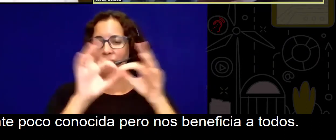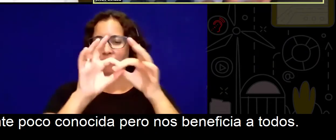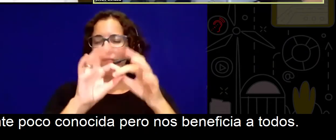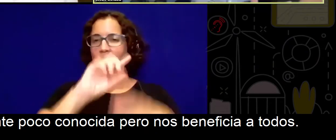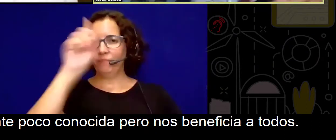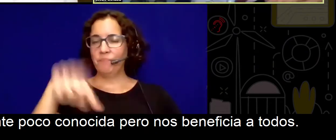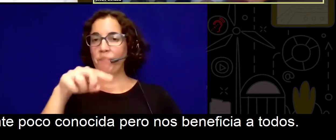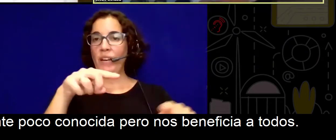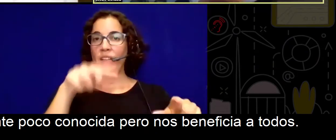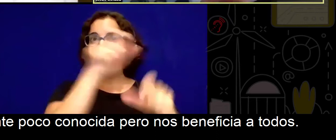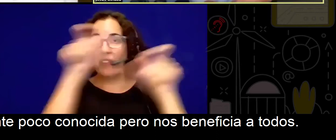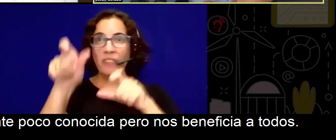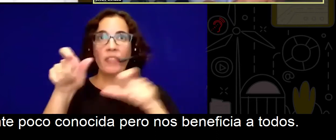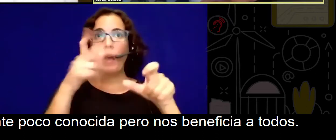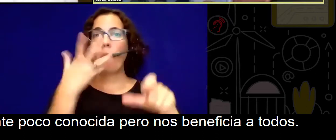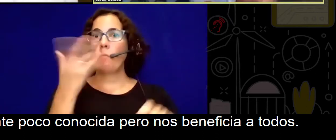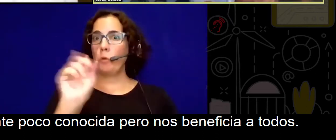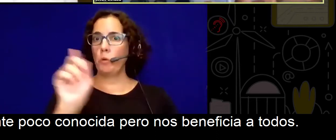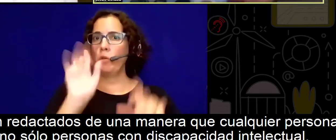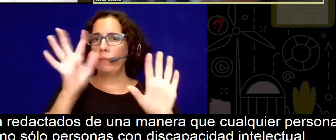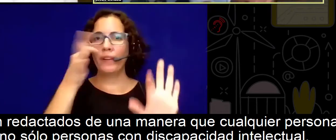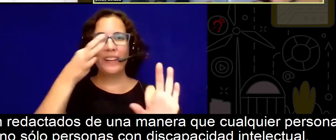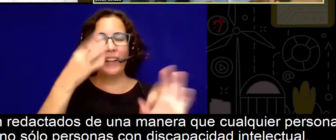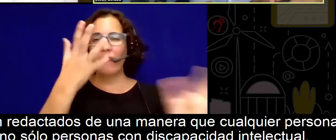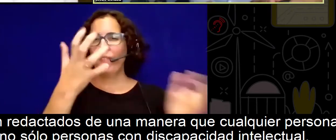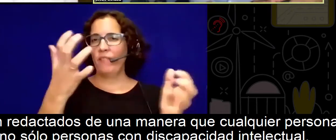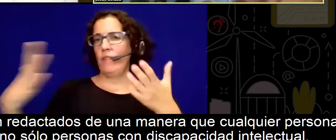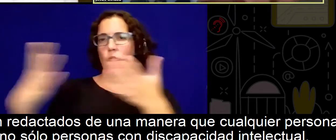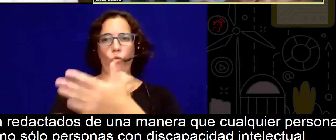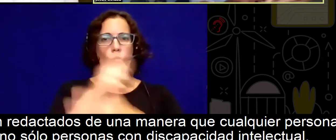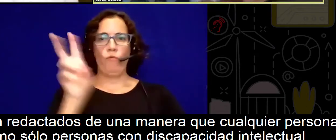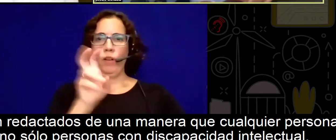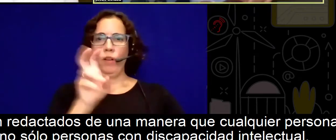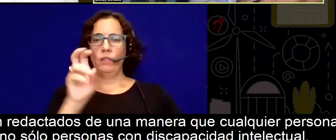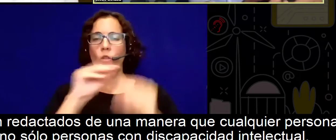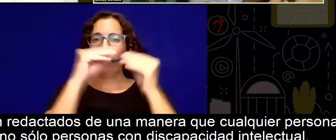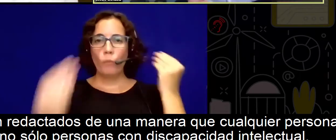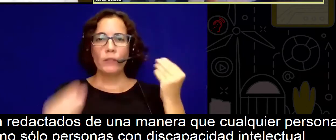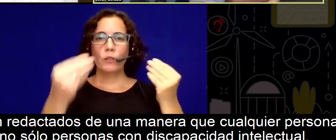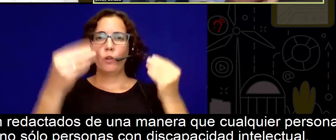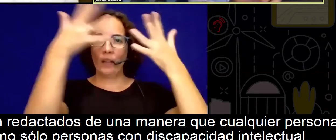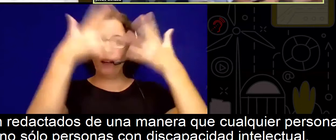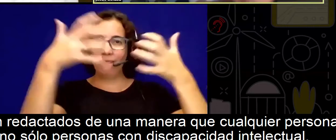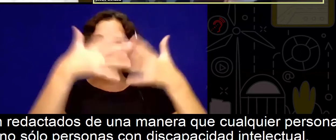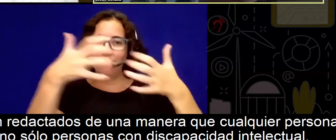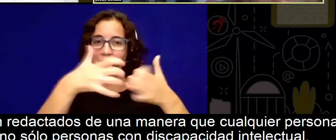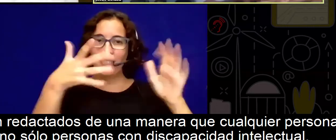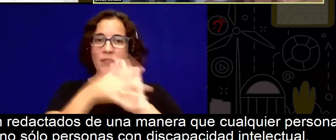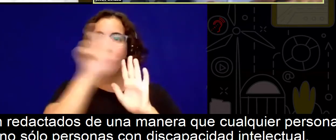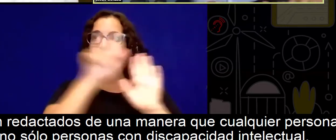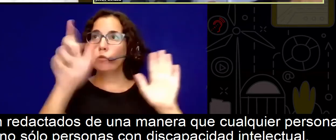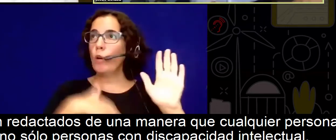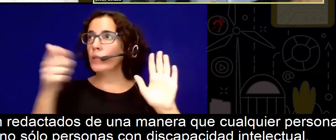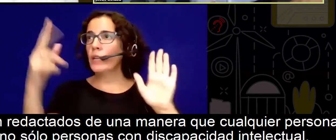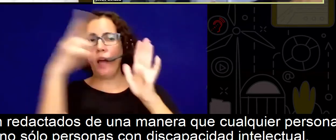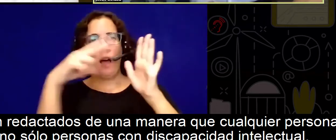socialmente poco conocida, pero que nos beneficia absolutamente a todos, que es documentos que están redactados de una manera que cualquier persona lo pueda entender, ya no solo